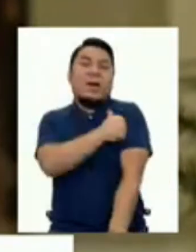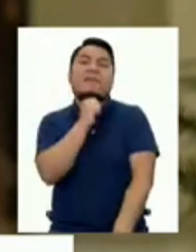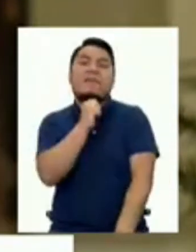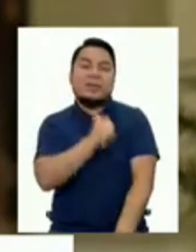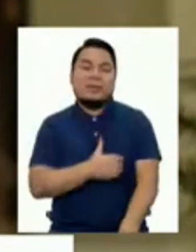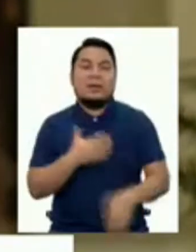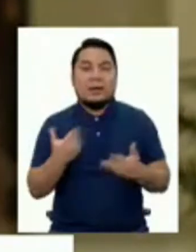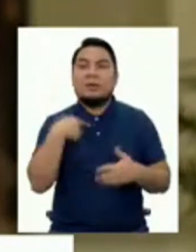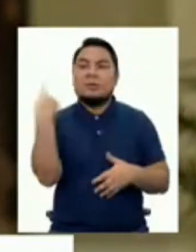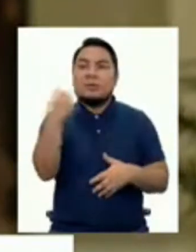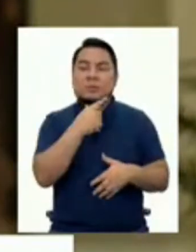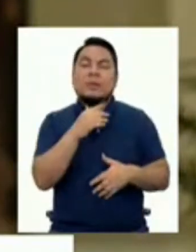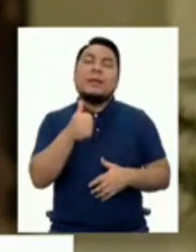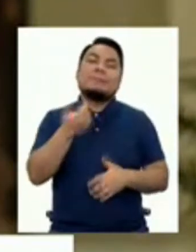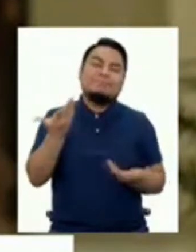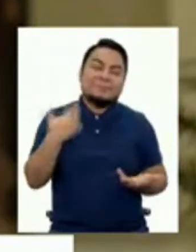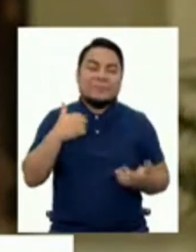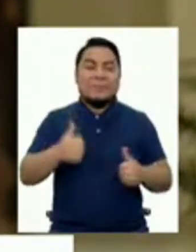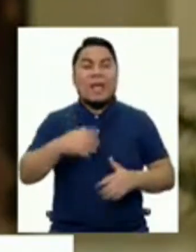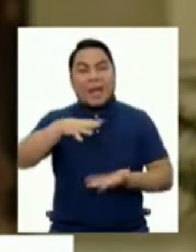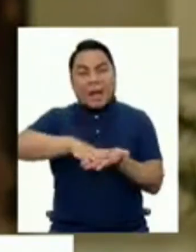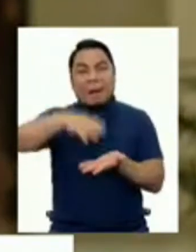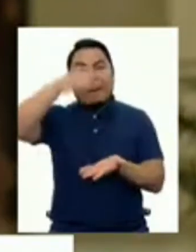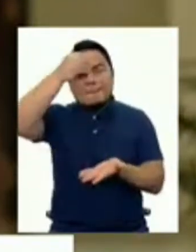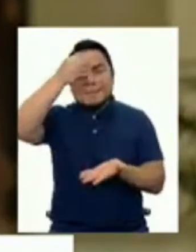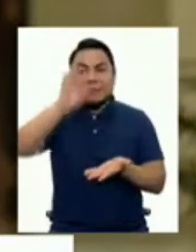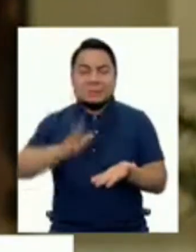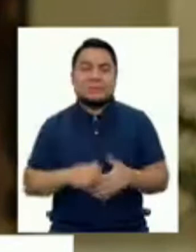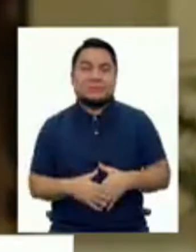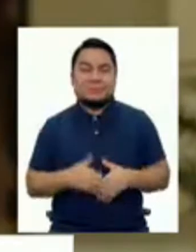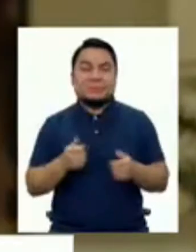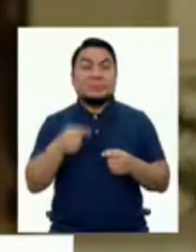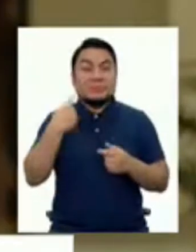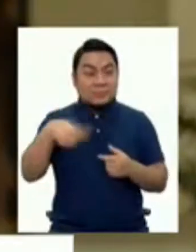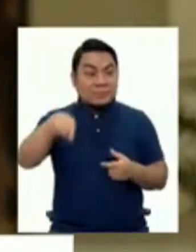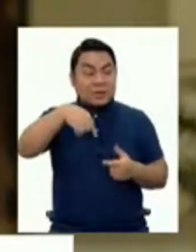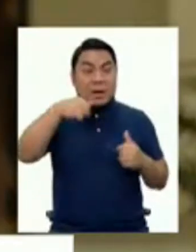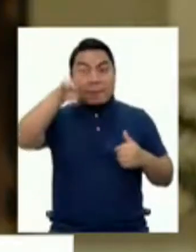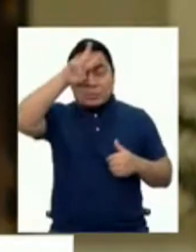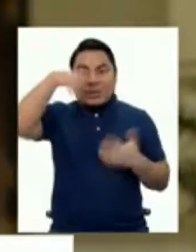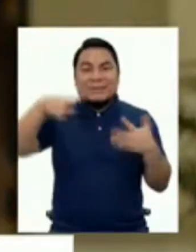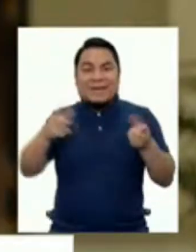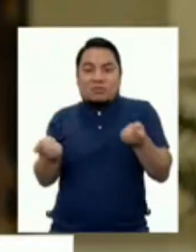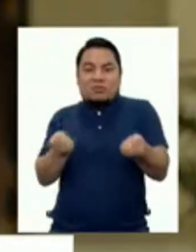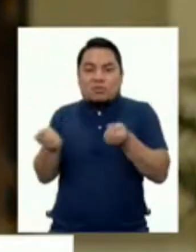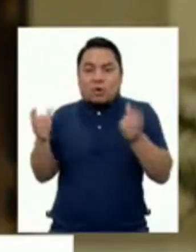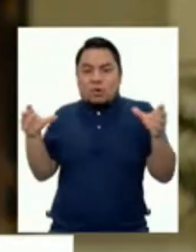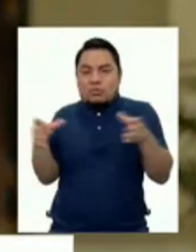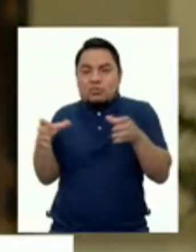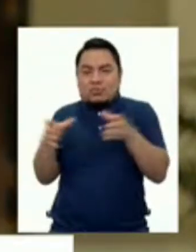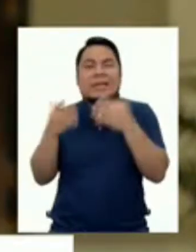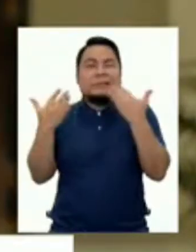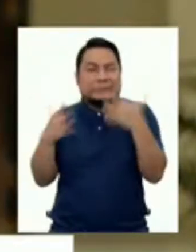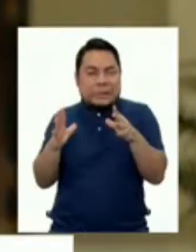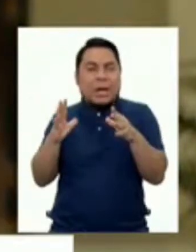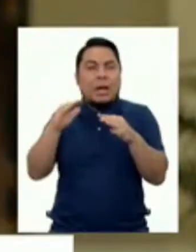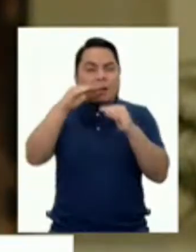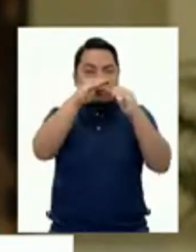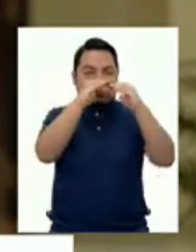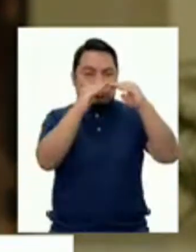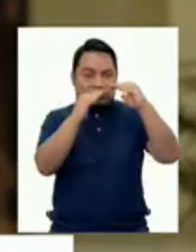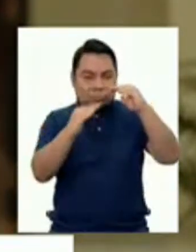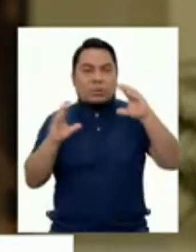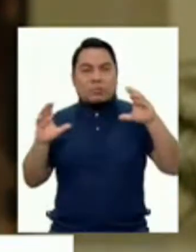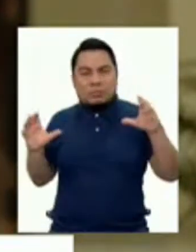a convivir con él. Hemos logrado la contención adecuada. El esfuerzo que hemos hecho todos